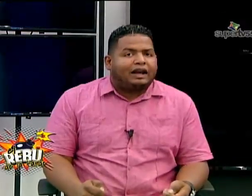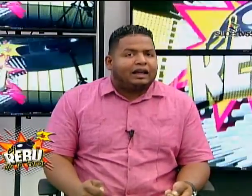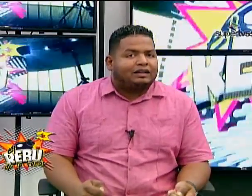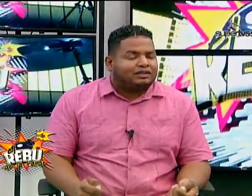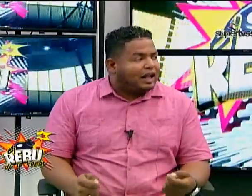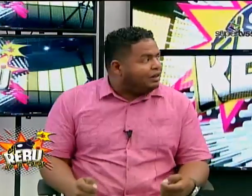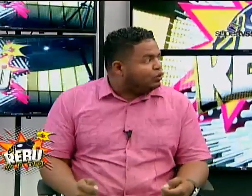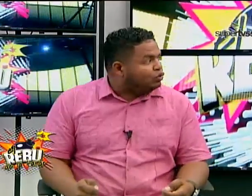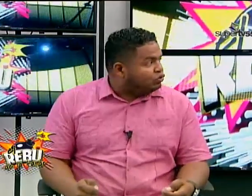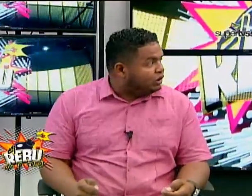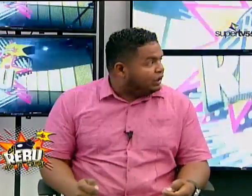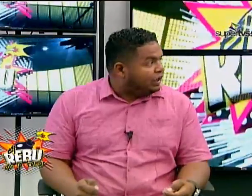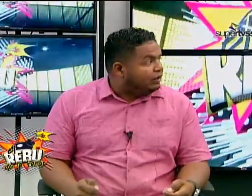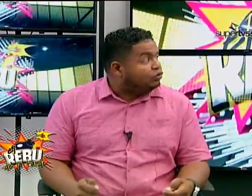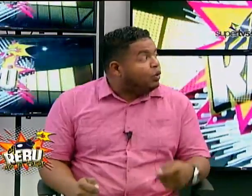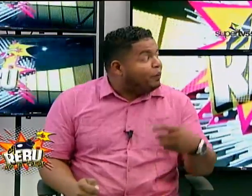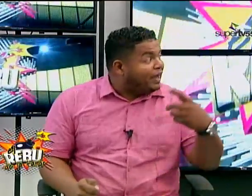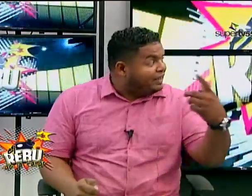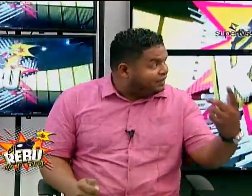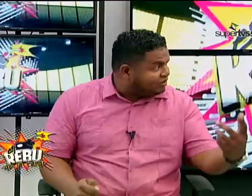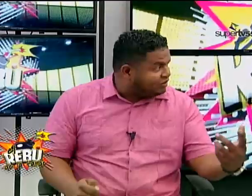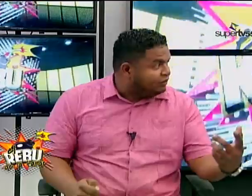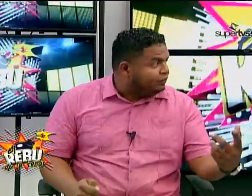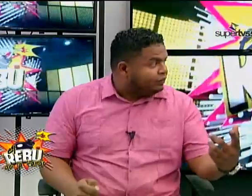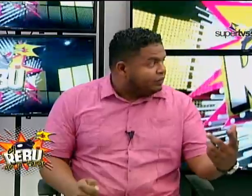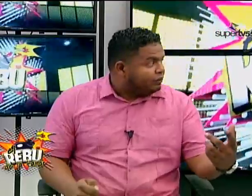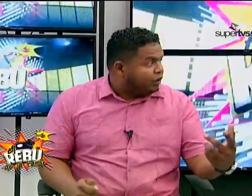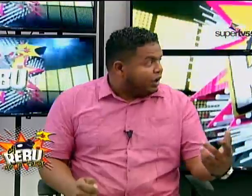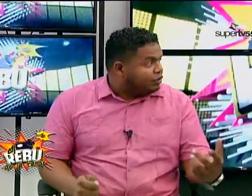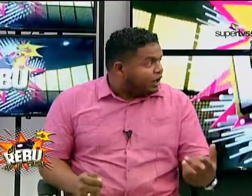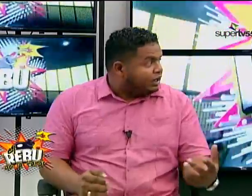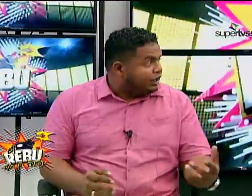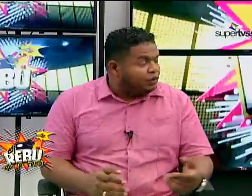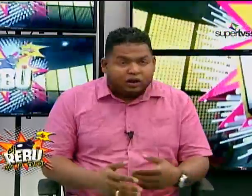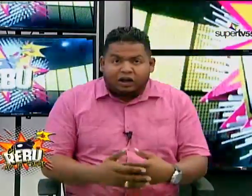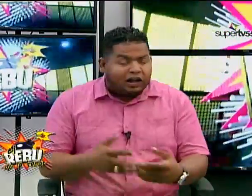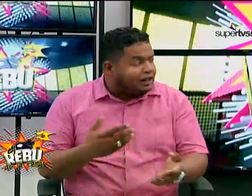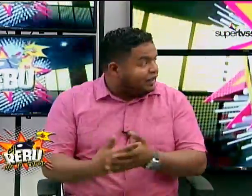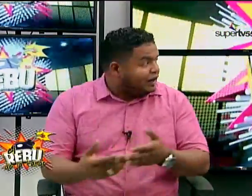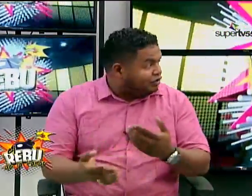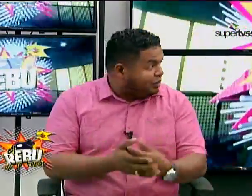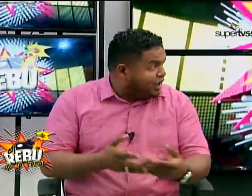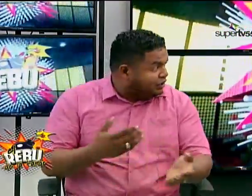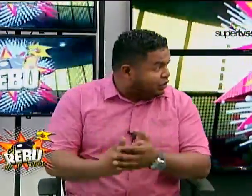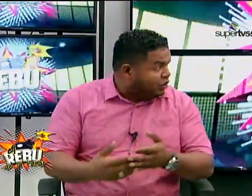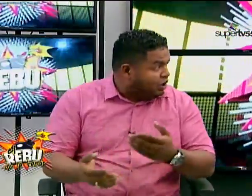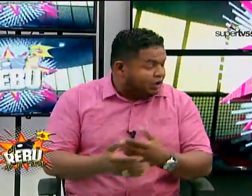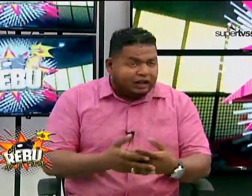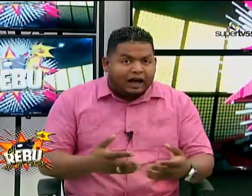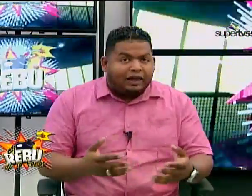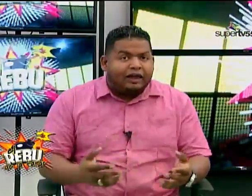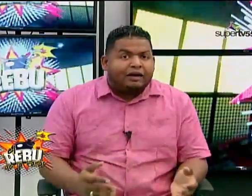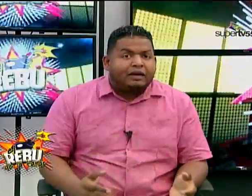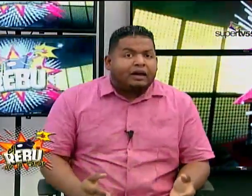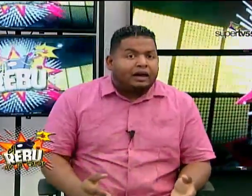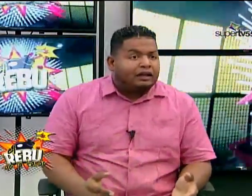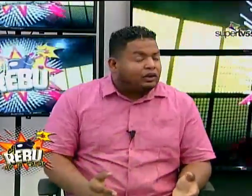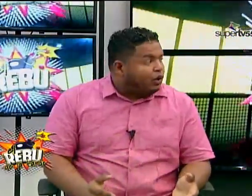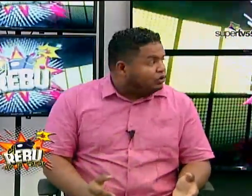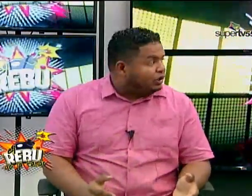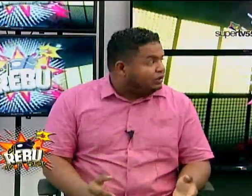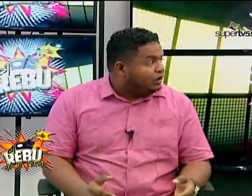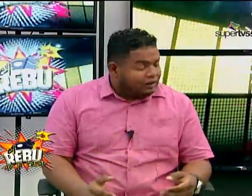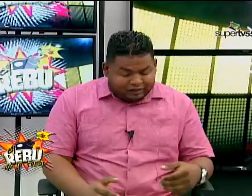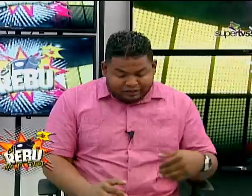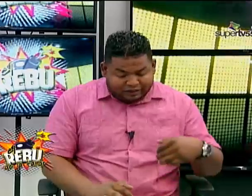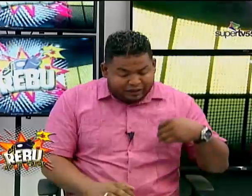arreglar el estatus en su país, porque hay mucha gente que no tiene ni acta de nacimiento ni nada.